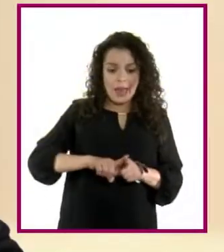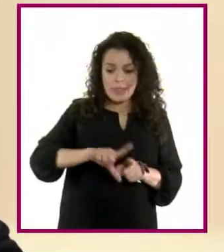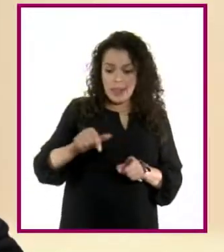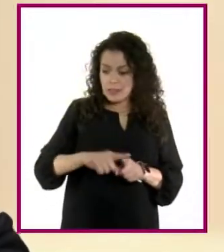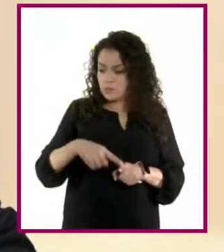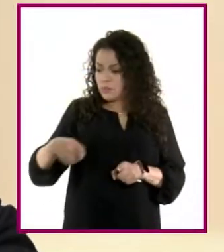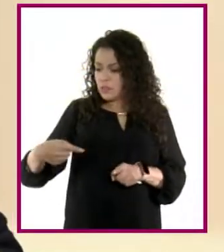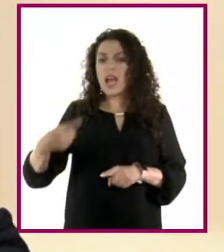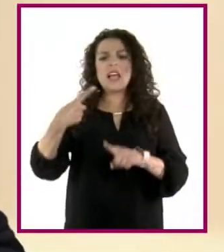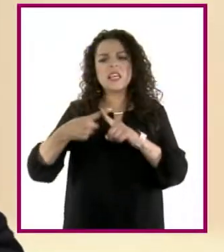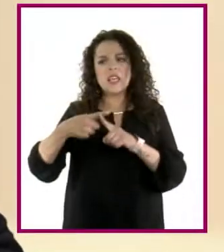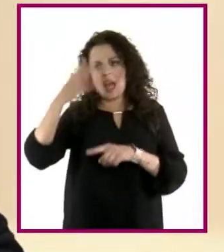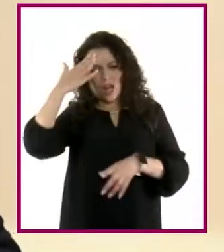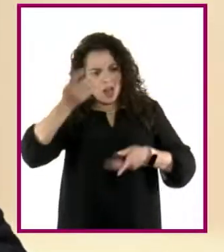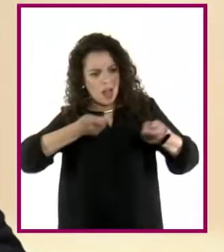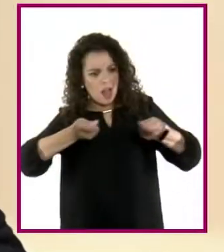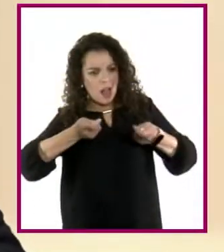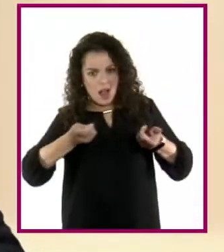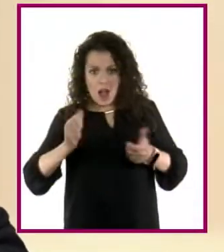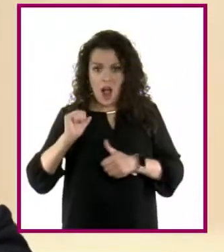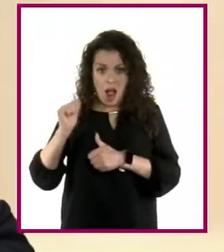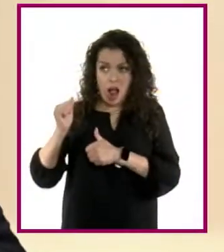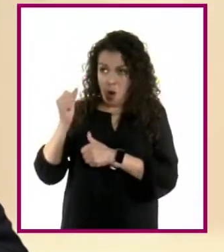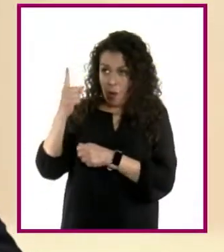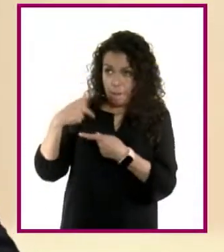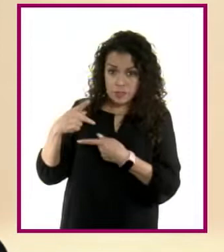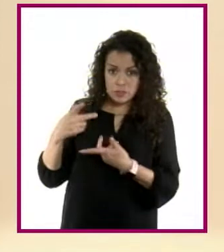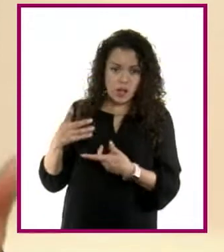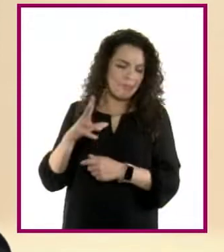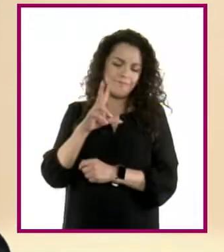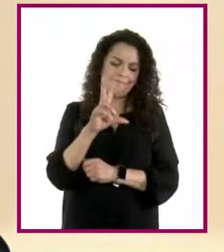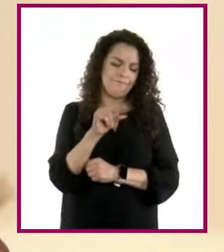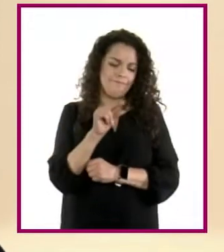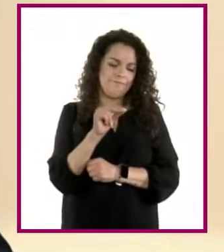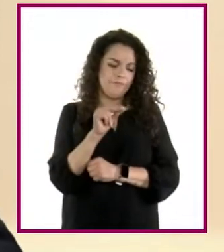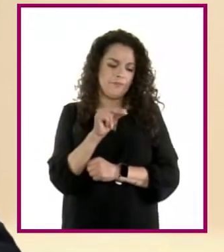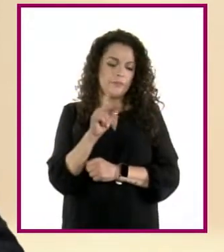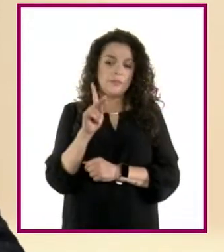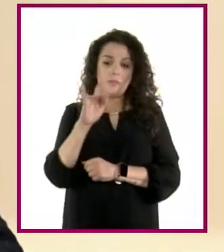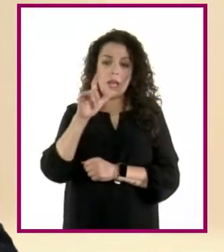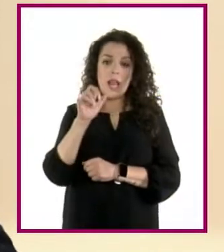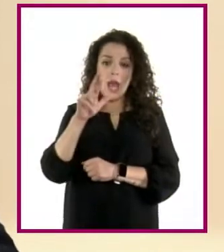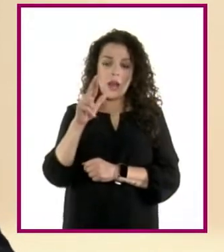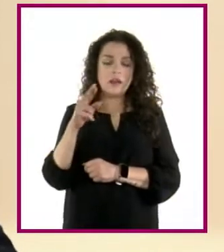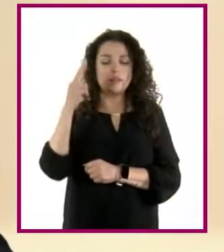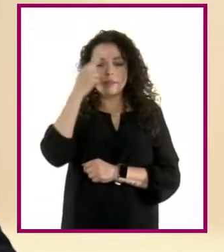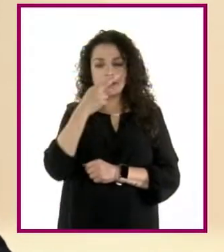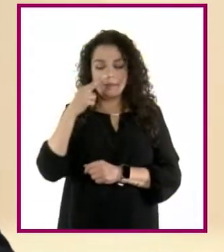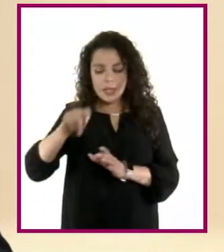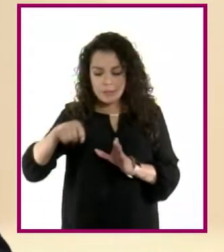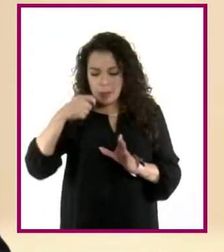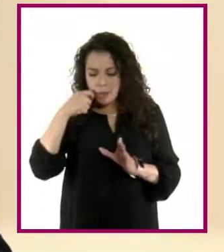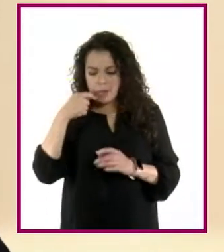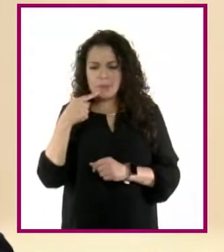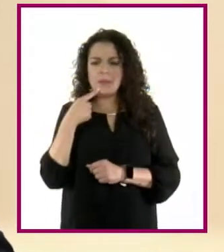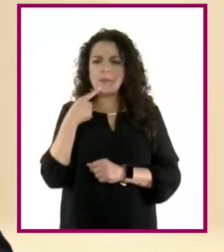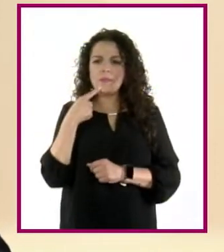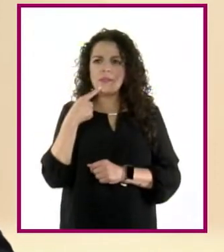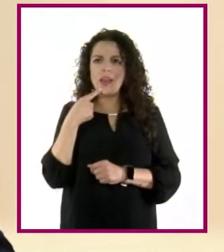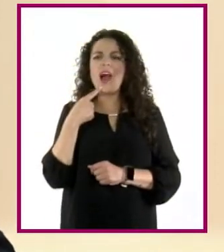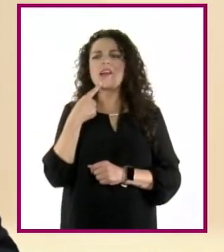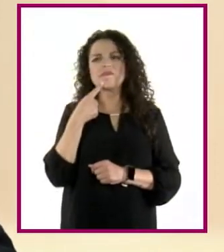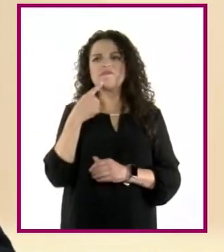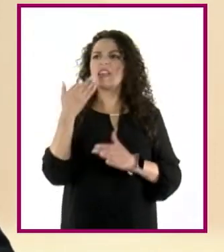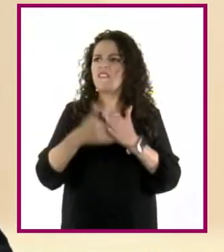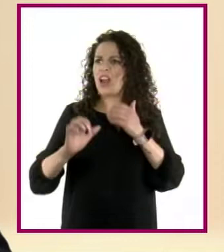dirige? No. Bueno, ya Pilar va probando y dice si le hace falta o le sobra algo. Hay etapas en la